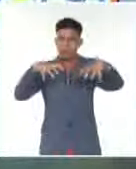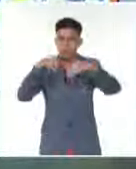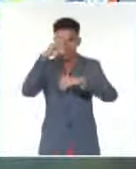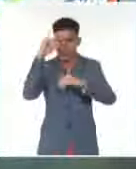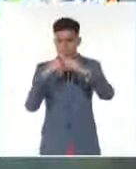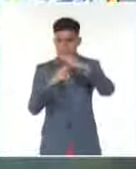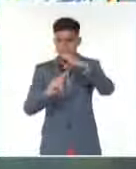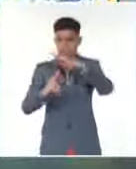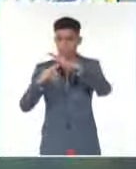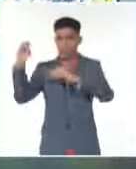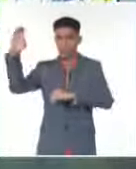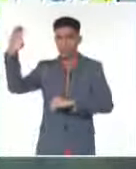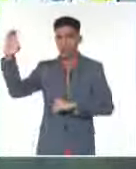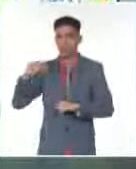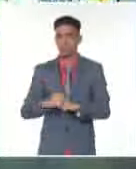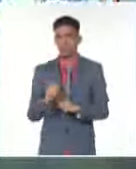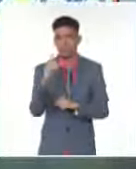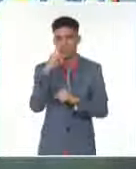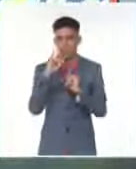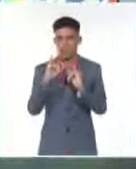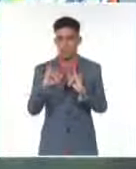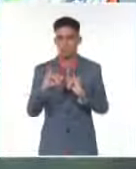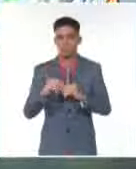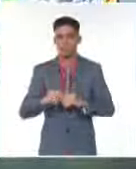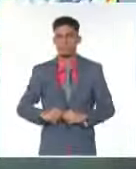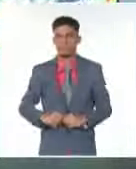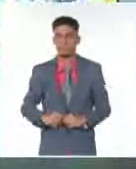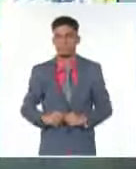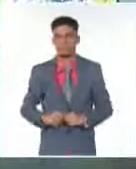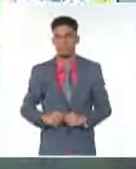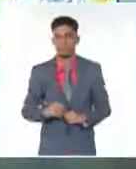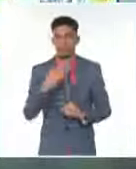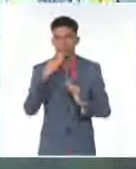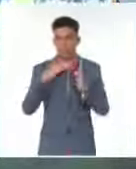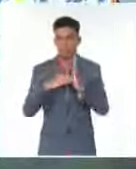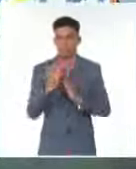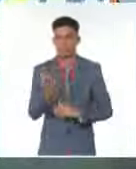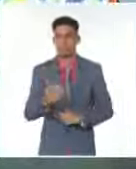en la región occidental esto es todo en cuanto a la información meteorológica tengan todo feliz tarde y hasta mañana